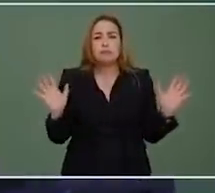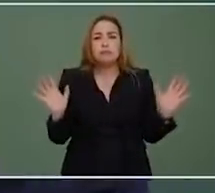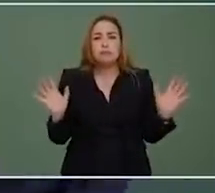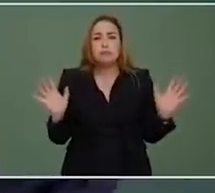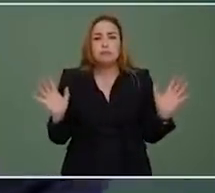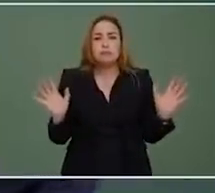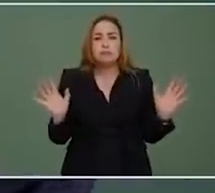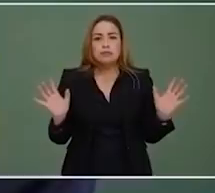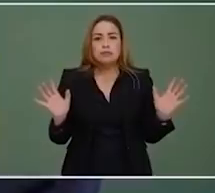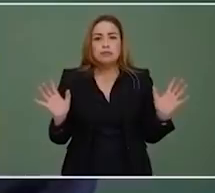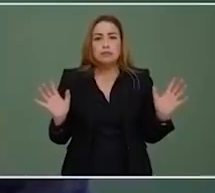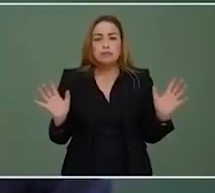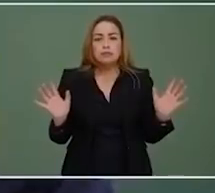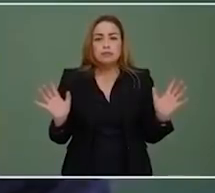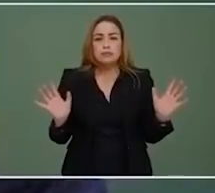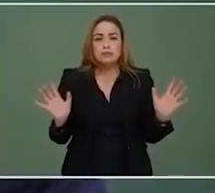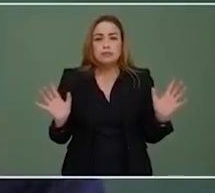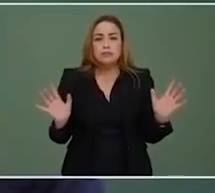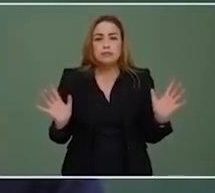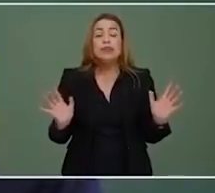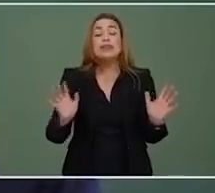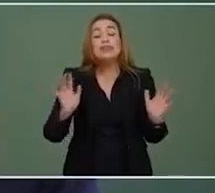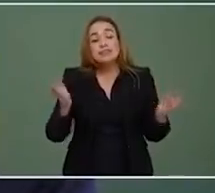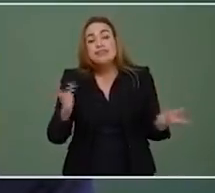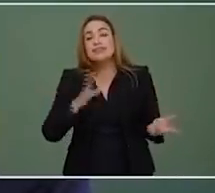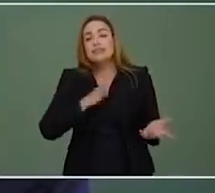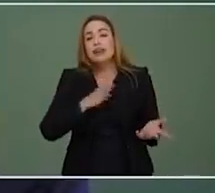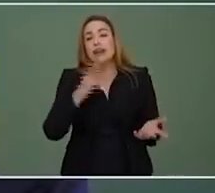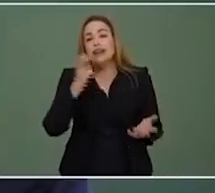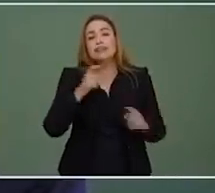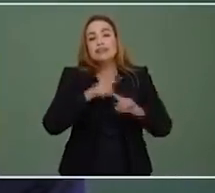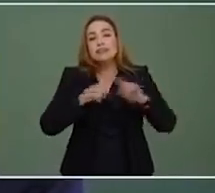entonces si tenemos esas diferencias